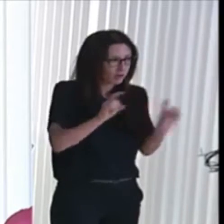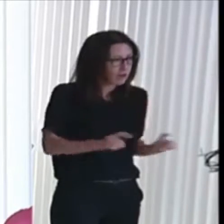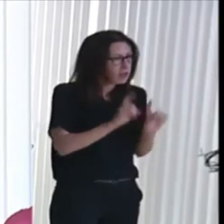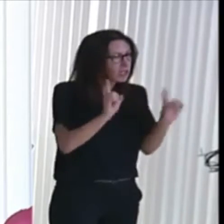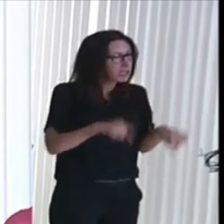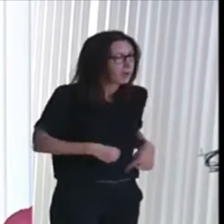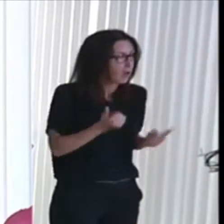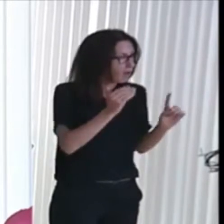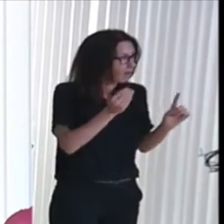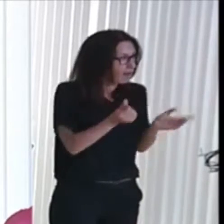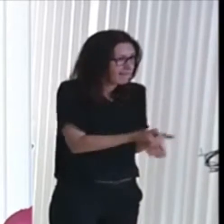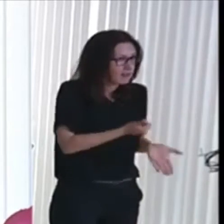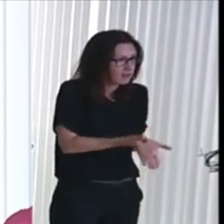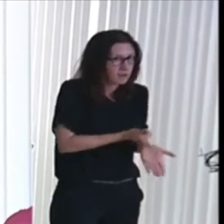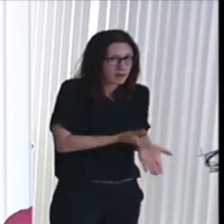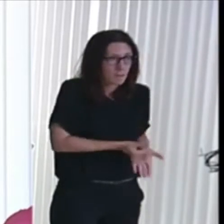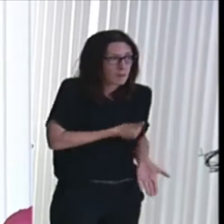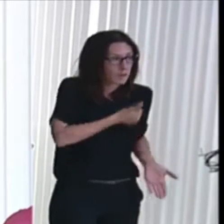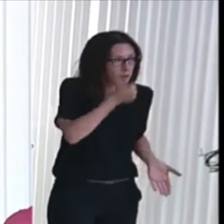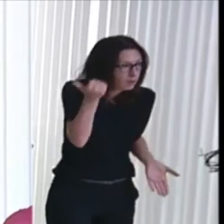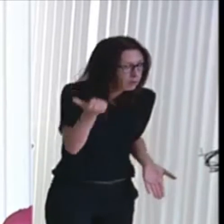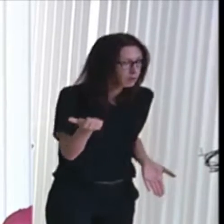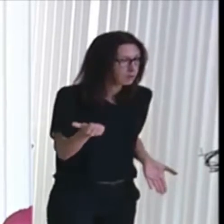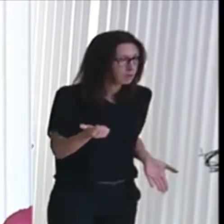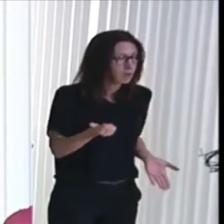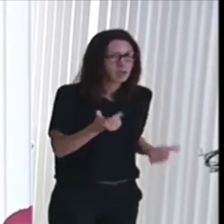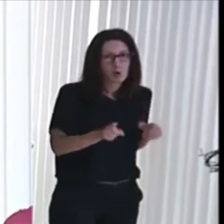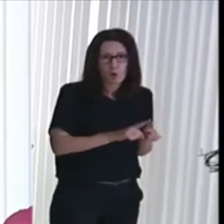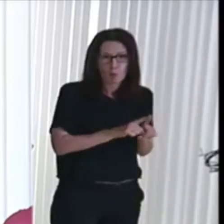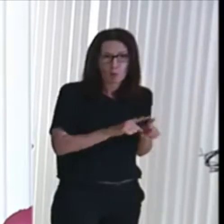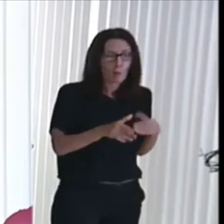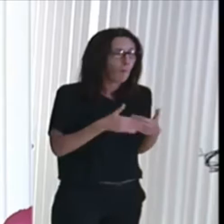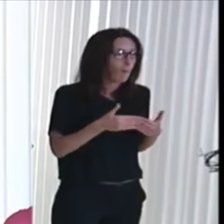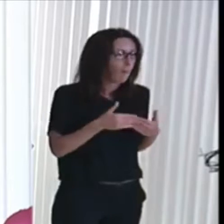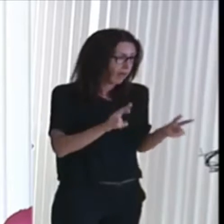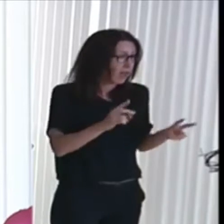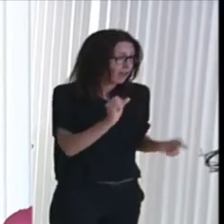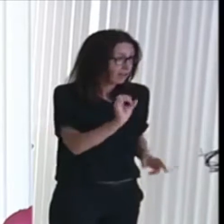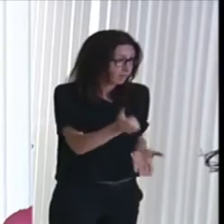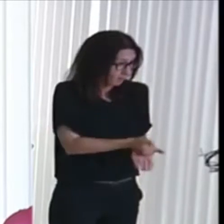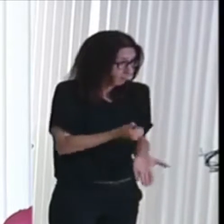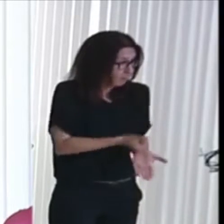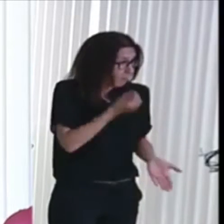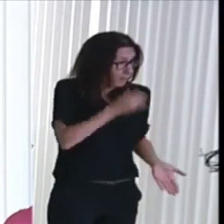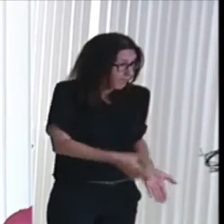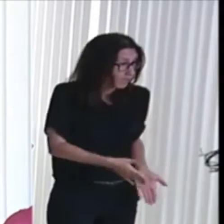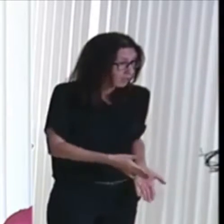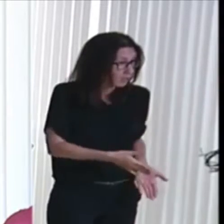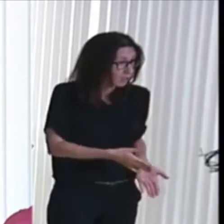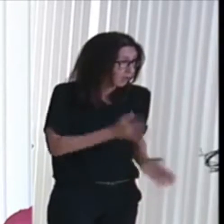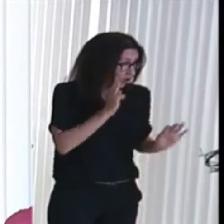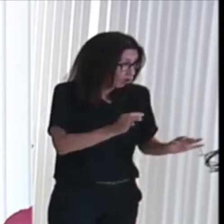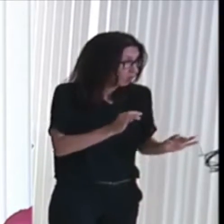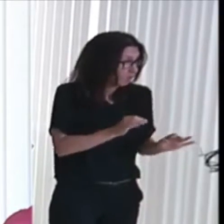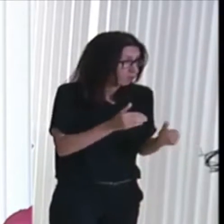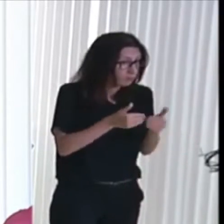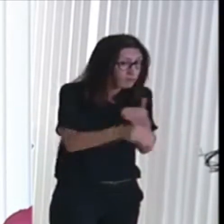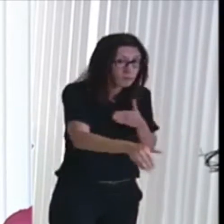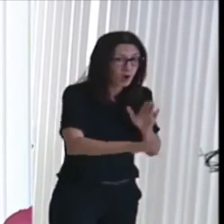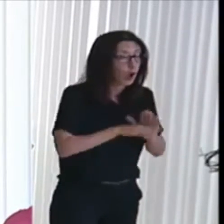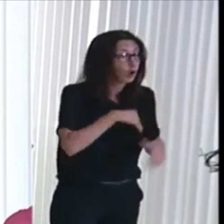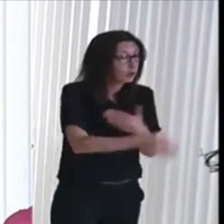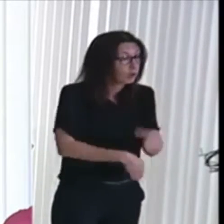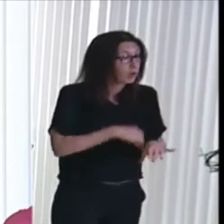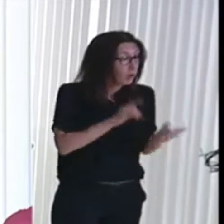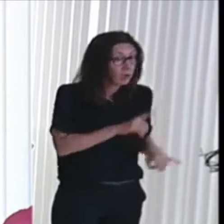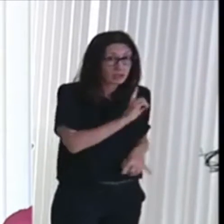haciendo todavía más millonarios, ¿no? Uh-huh. Con lo cual es una moda muy lucrativa y que está ahí para quedarse, ¿no? Y lo que decís todas es